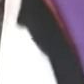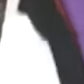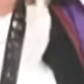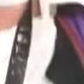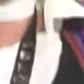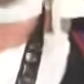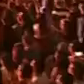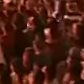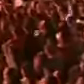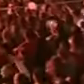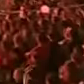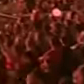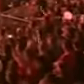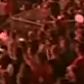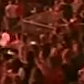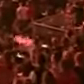mejor.